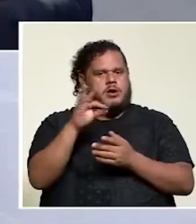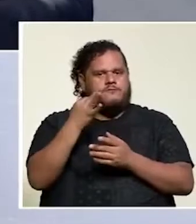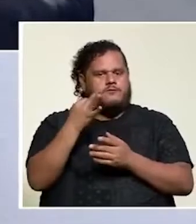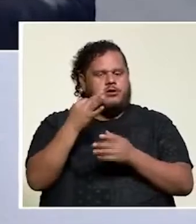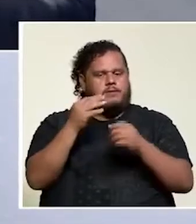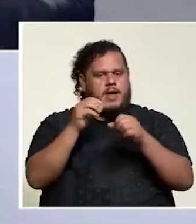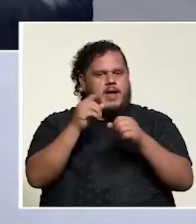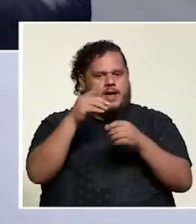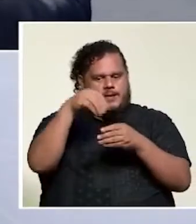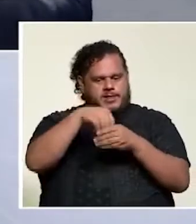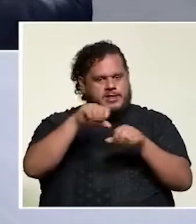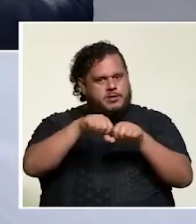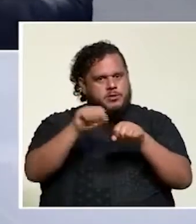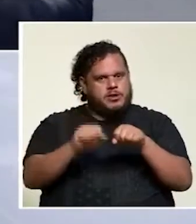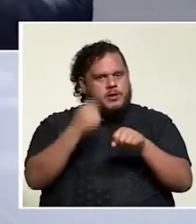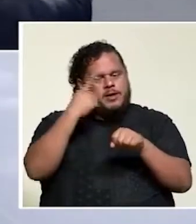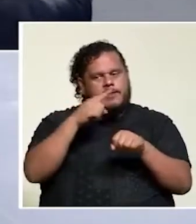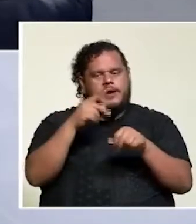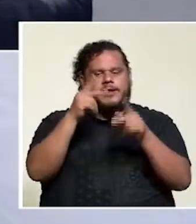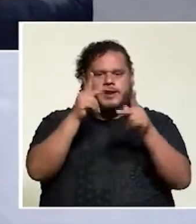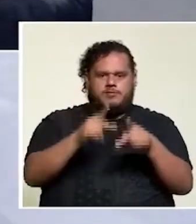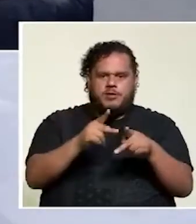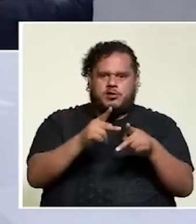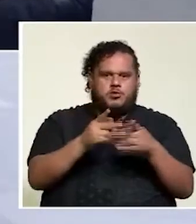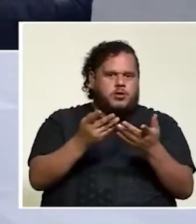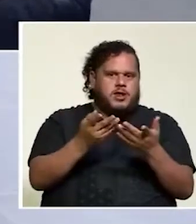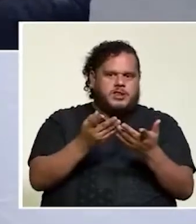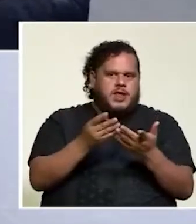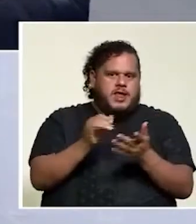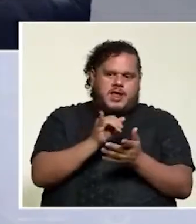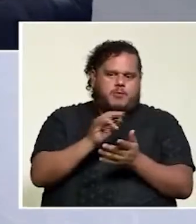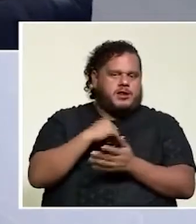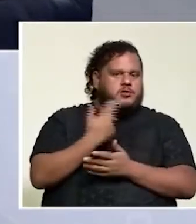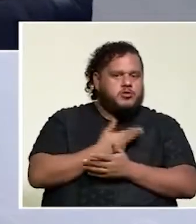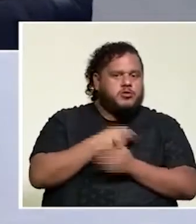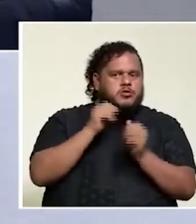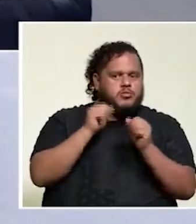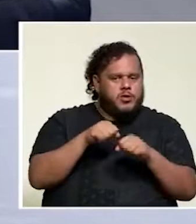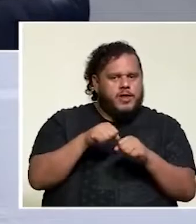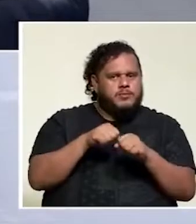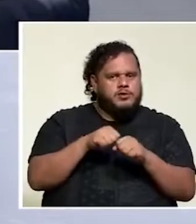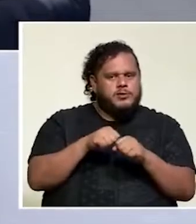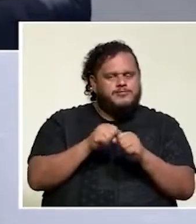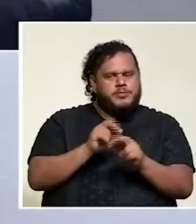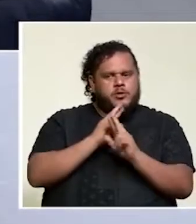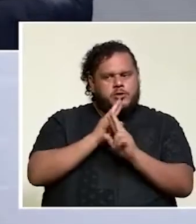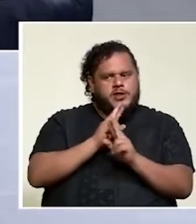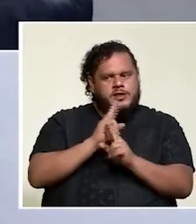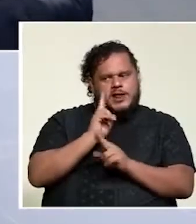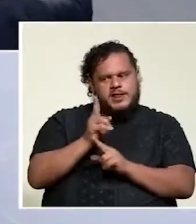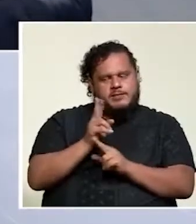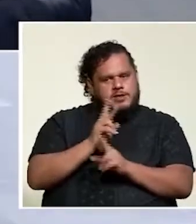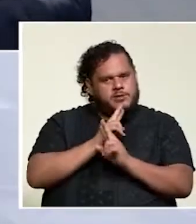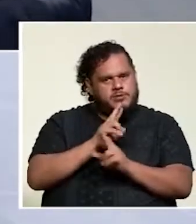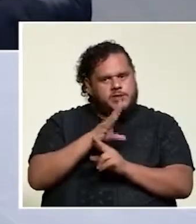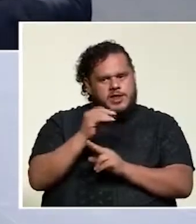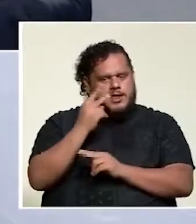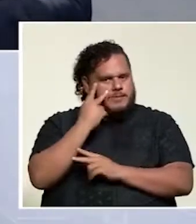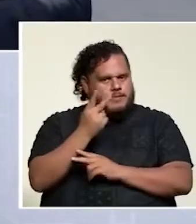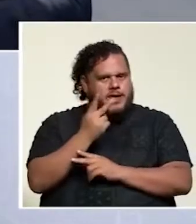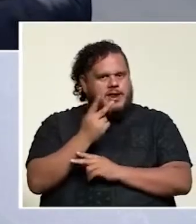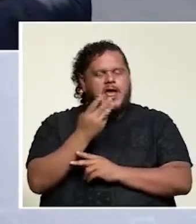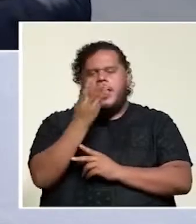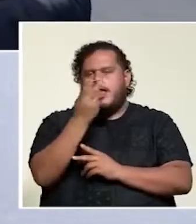personas de a pie, ciudadanos comunes y corrientes como nosotros, podamos contestar esas mismas respuestas y ver